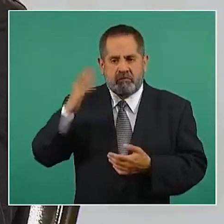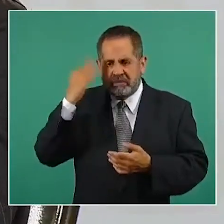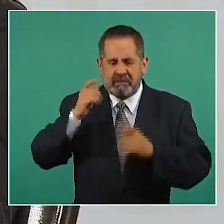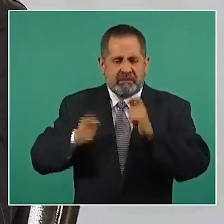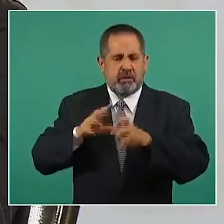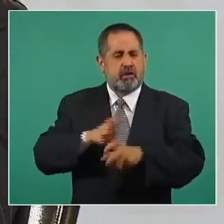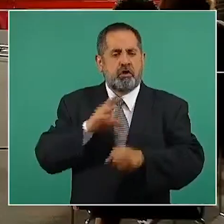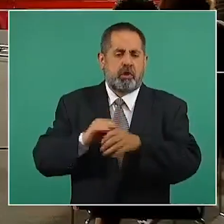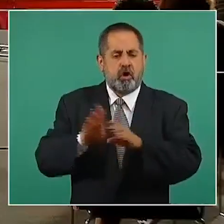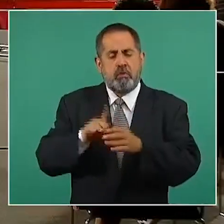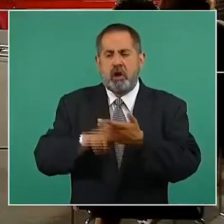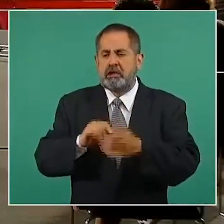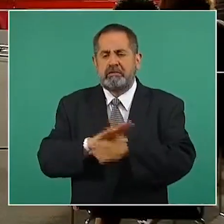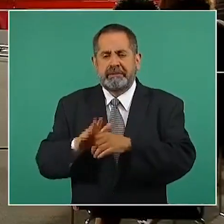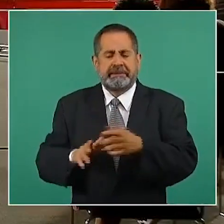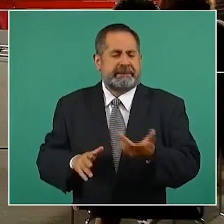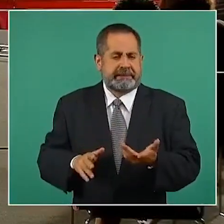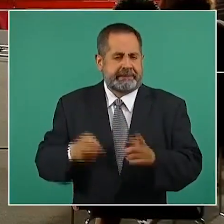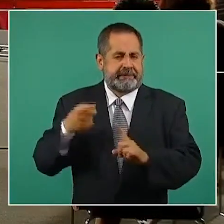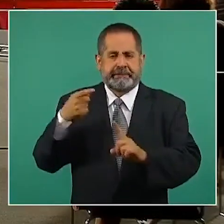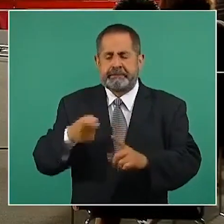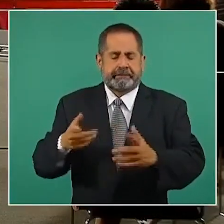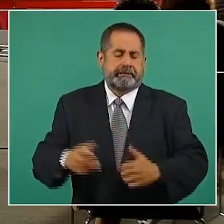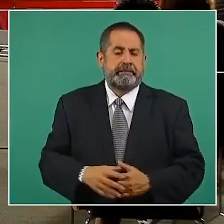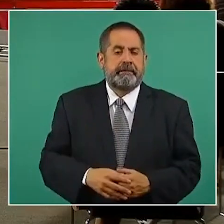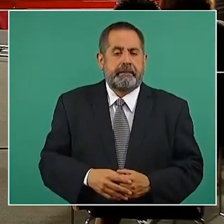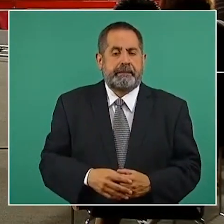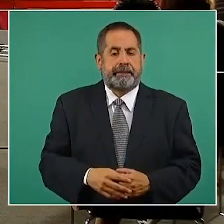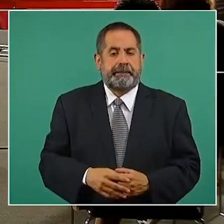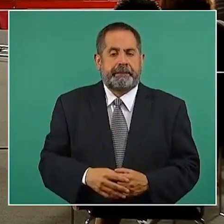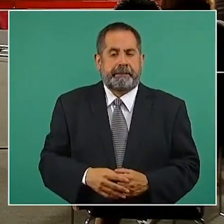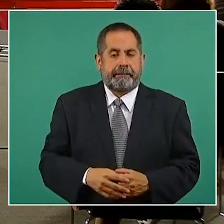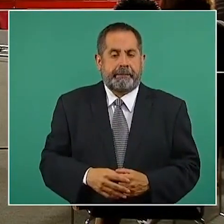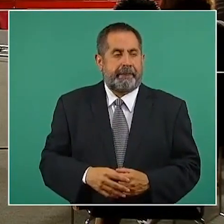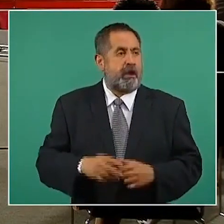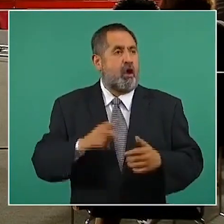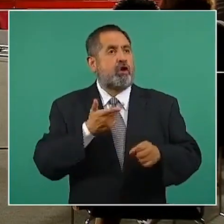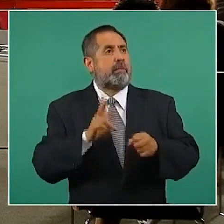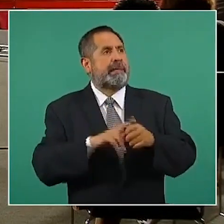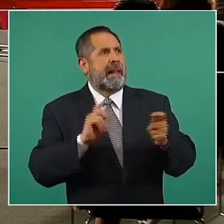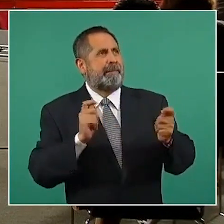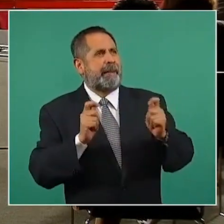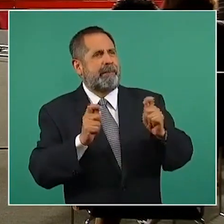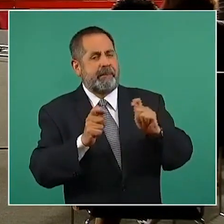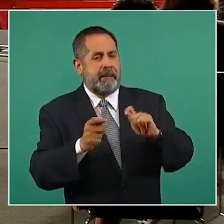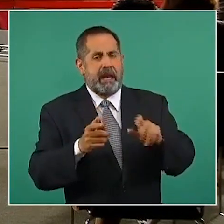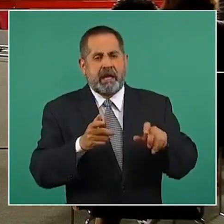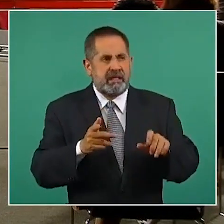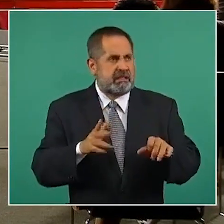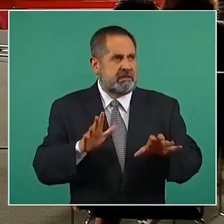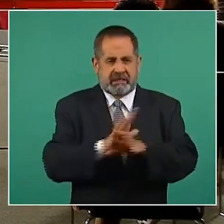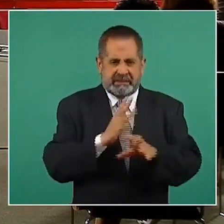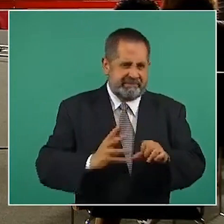para atender una pandemia de esta magnitud. La reconversión hospitalaria de CINSAE, la siguiente